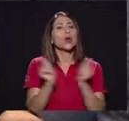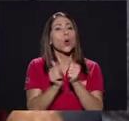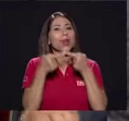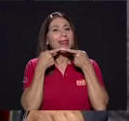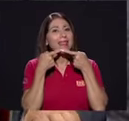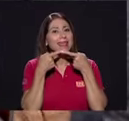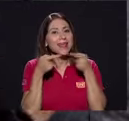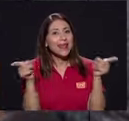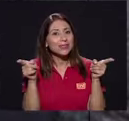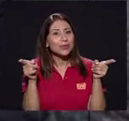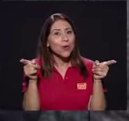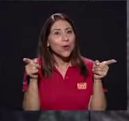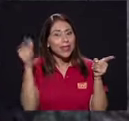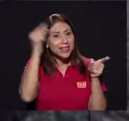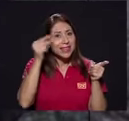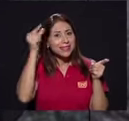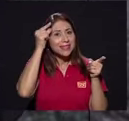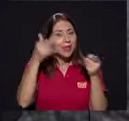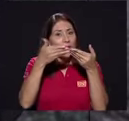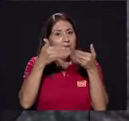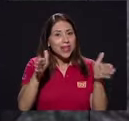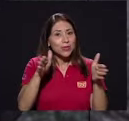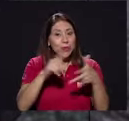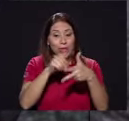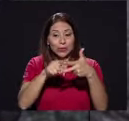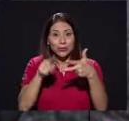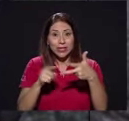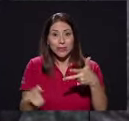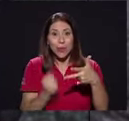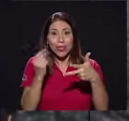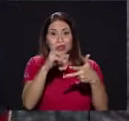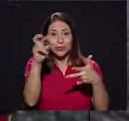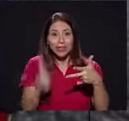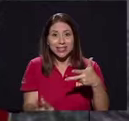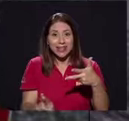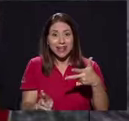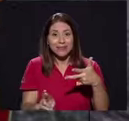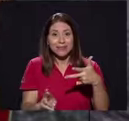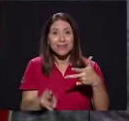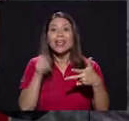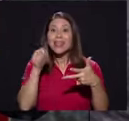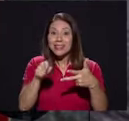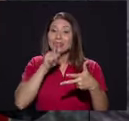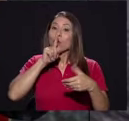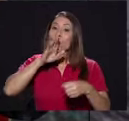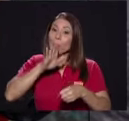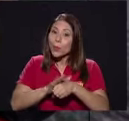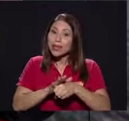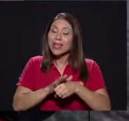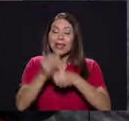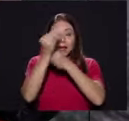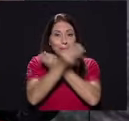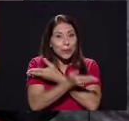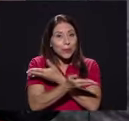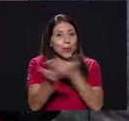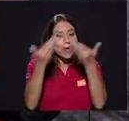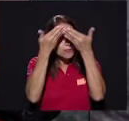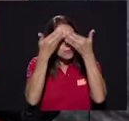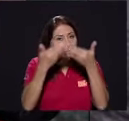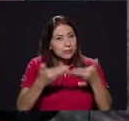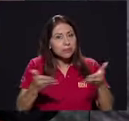la declaración conjunta de Estado abierto de los tres poderes de Costa Rica. Y primero se comprometen a promover una política